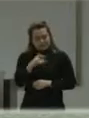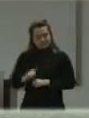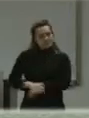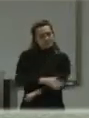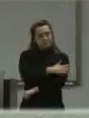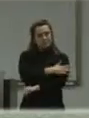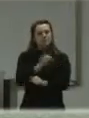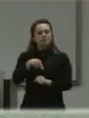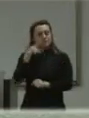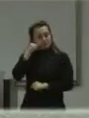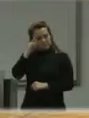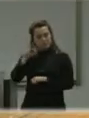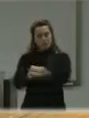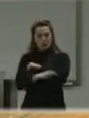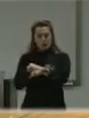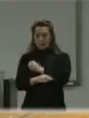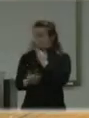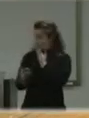gracias